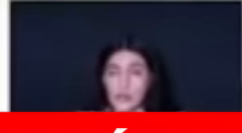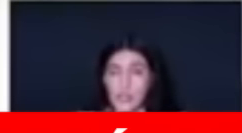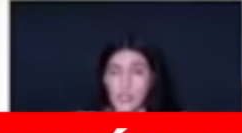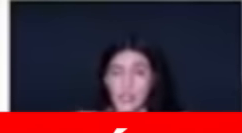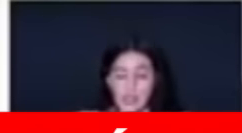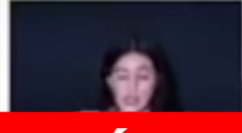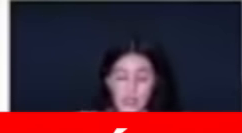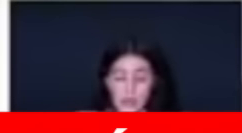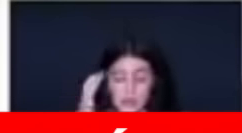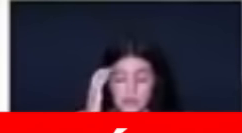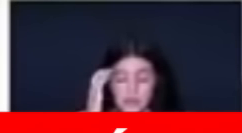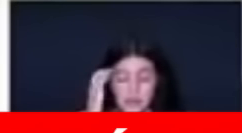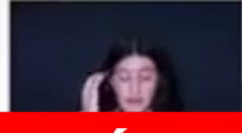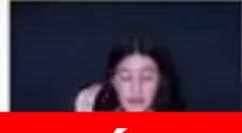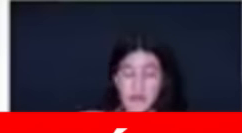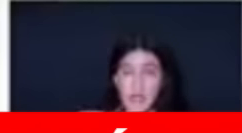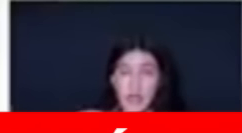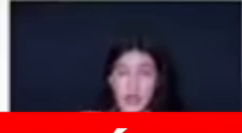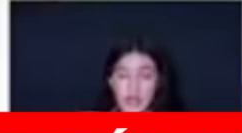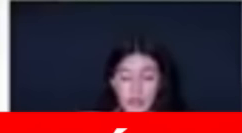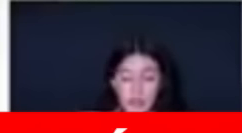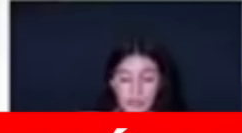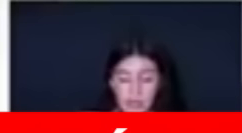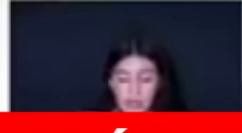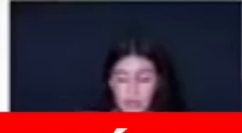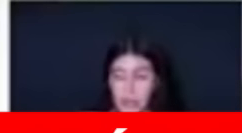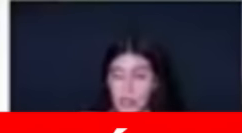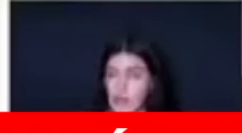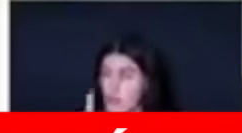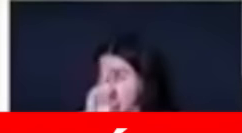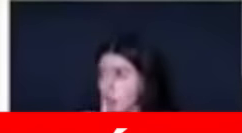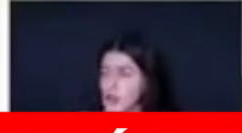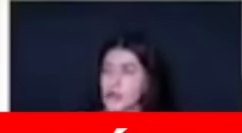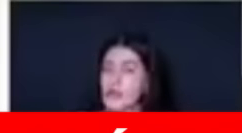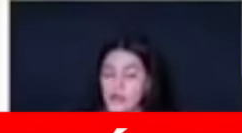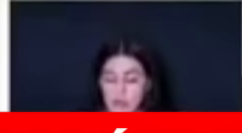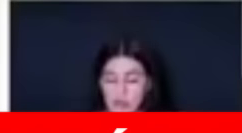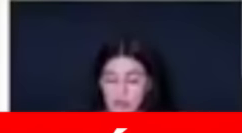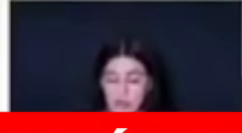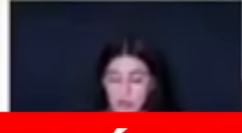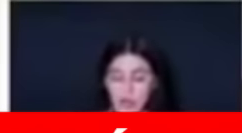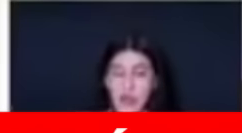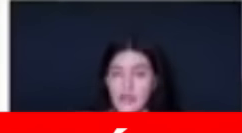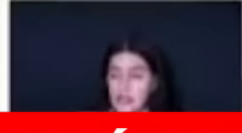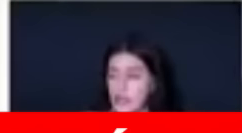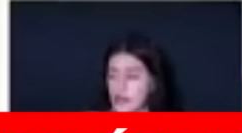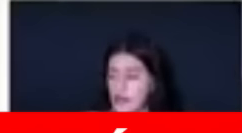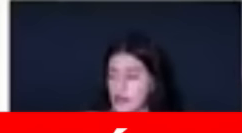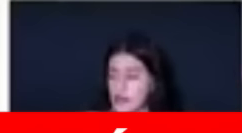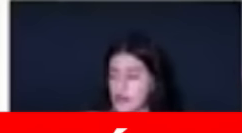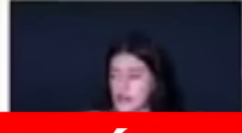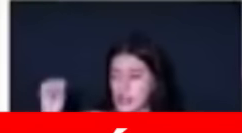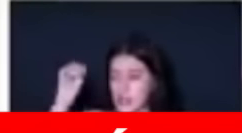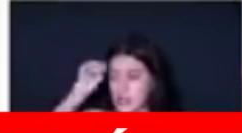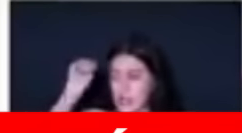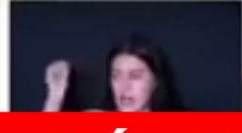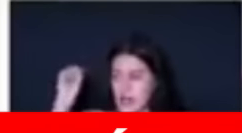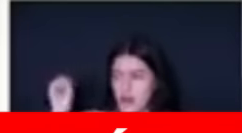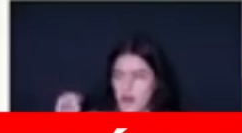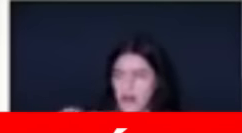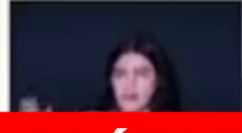el laboratorio de todo este sistema, ¿dónde creen que fue? En Sinaloa. Aquí tengo a